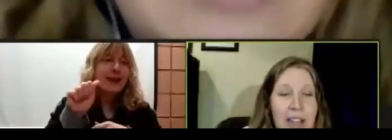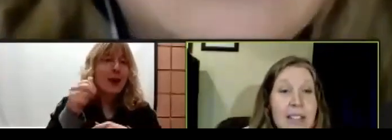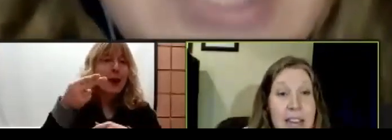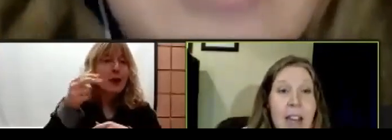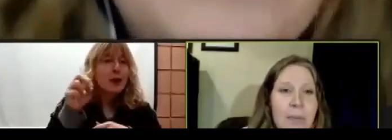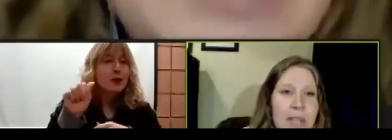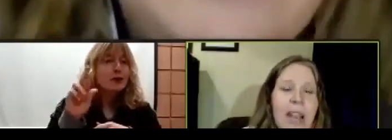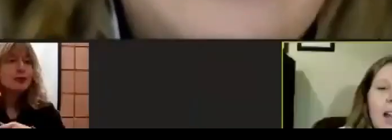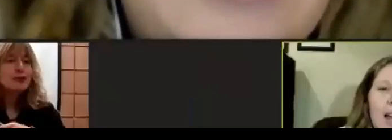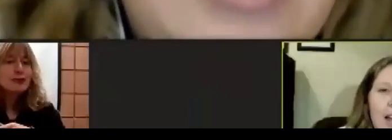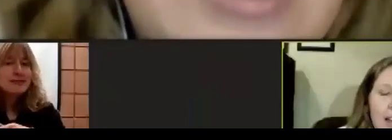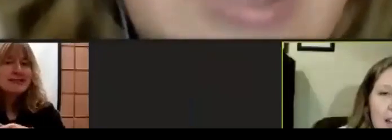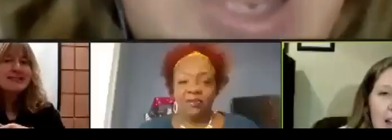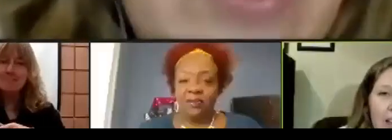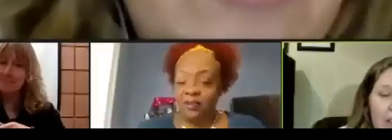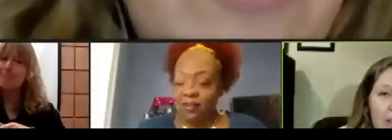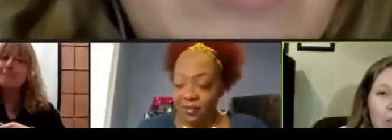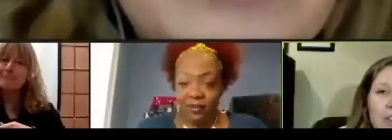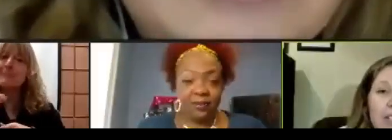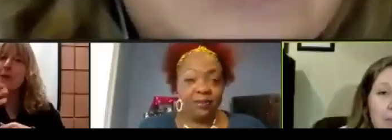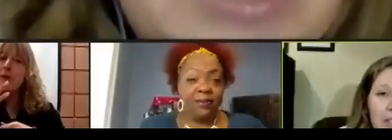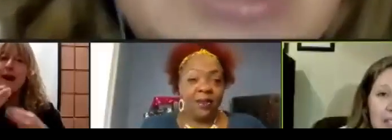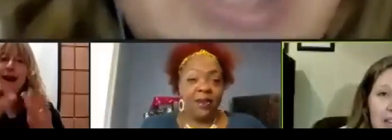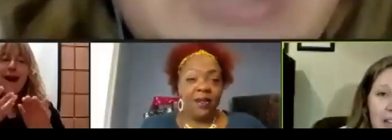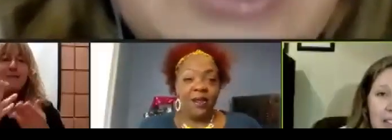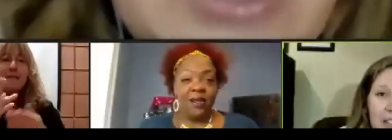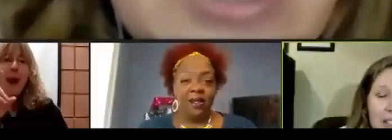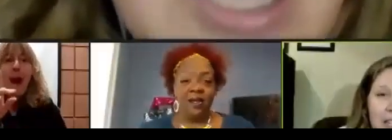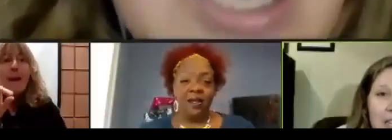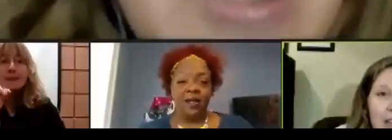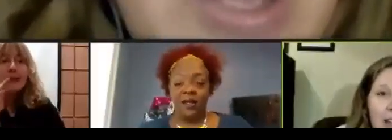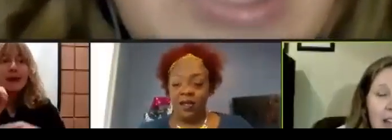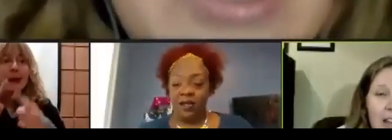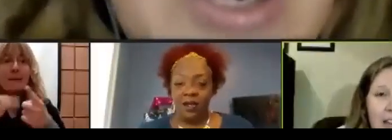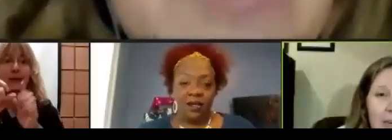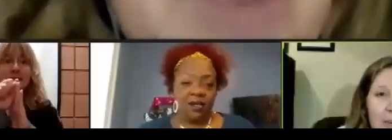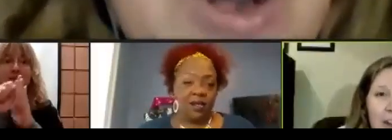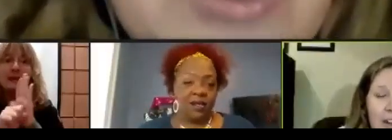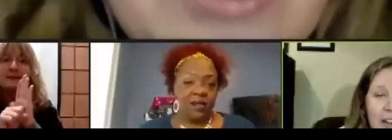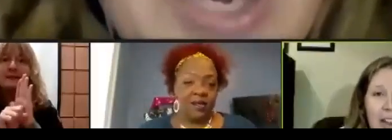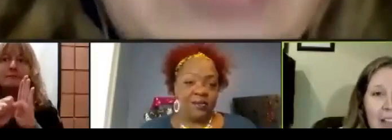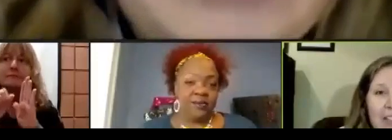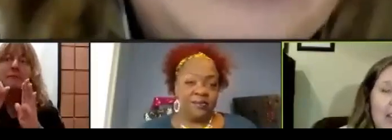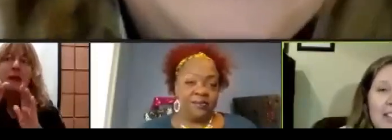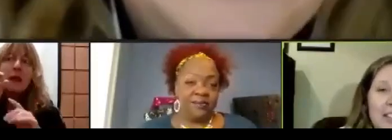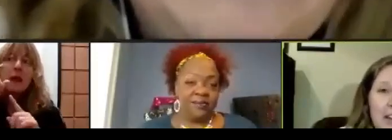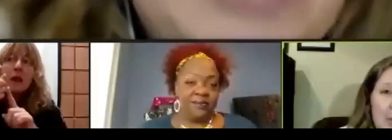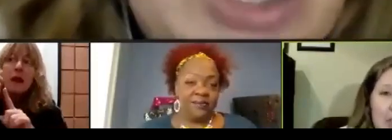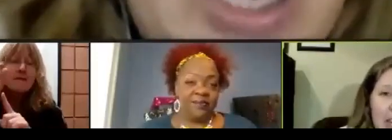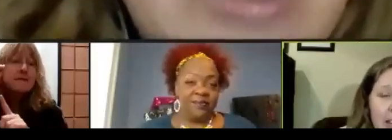3.328 2.082 y siempre es mi placer